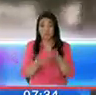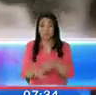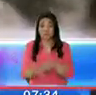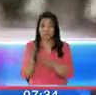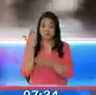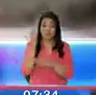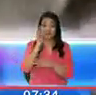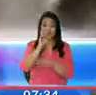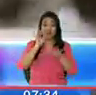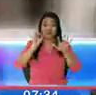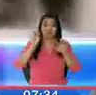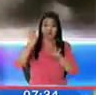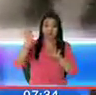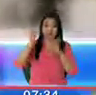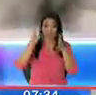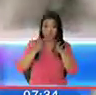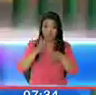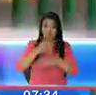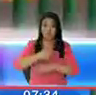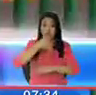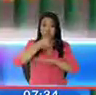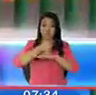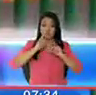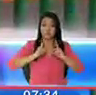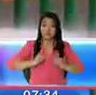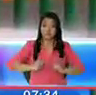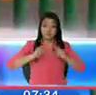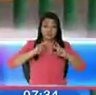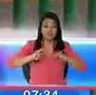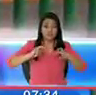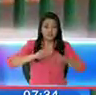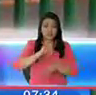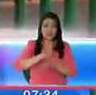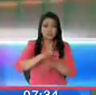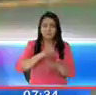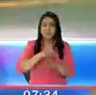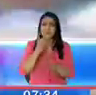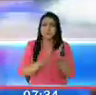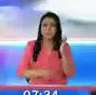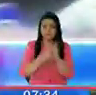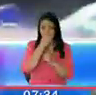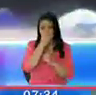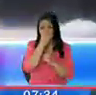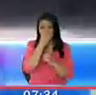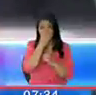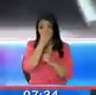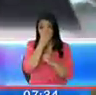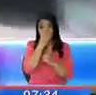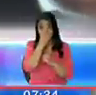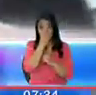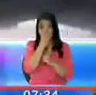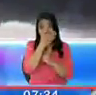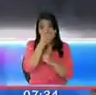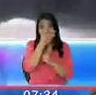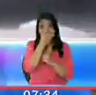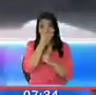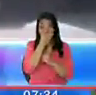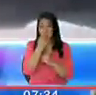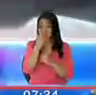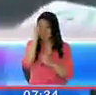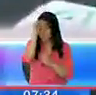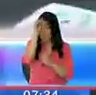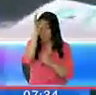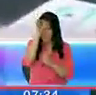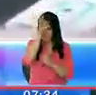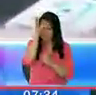el pasado 27 de enero, las autoridades de salud investigan las causas del deceso. Altamente sospechoso por la clínica. ¿De qué? Los